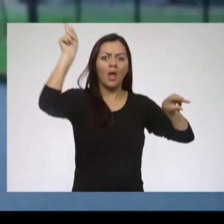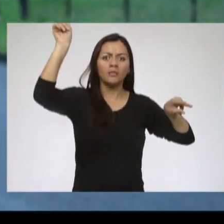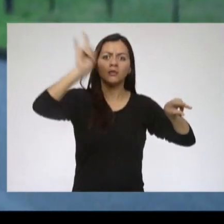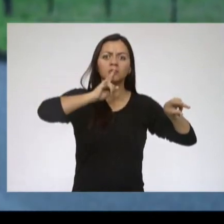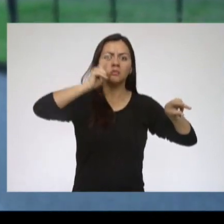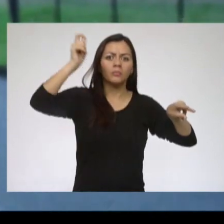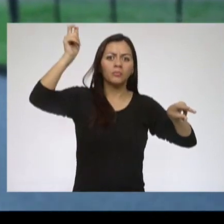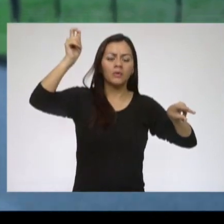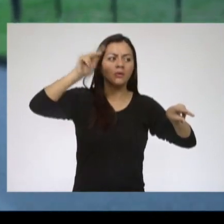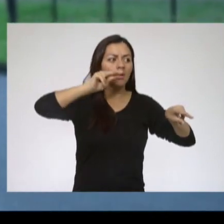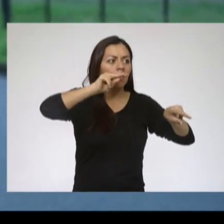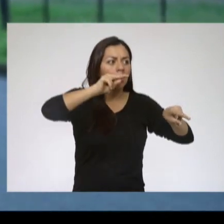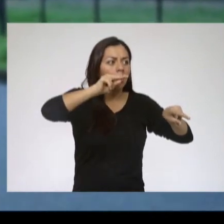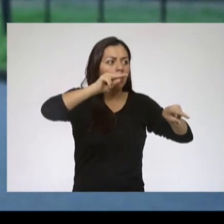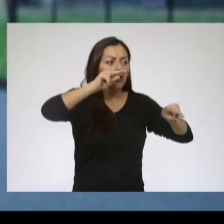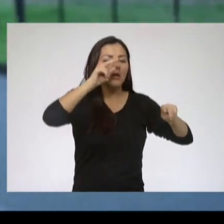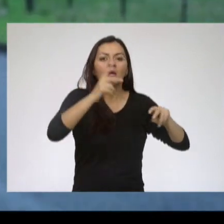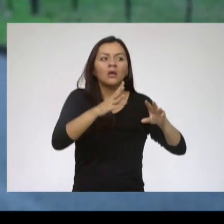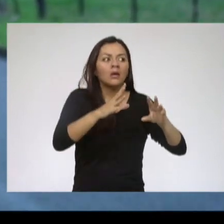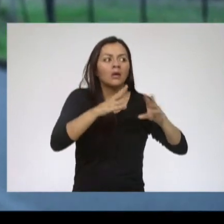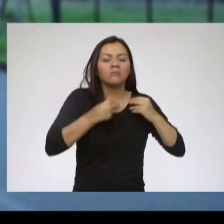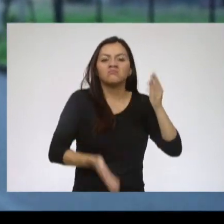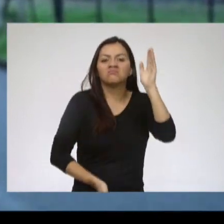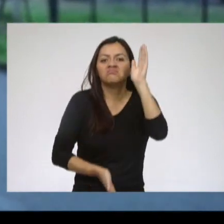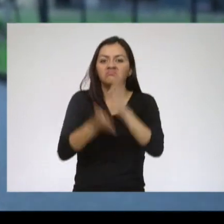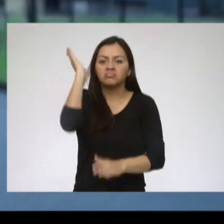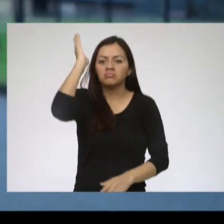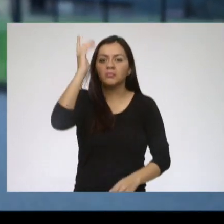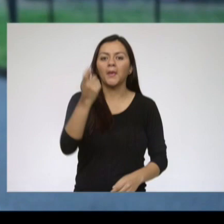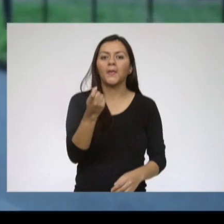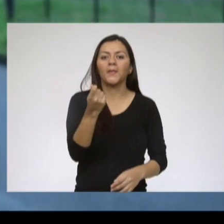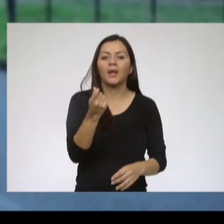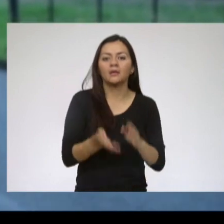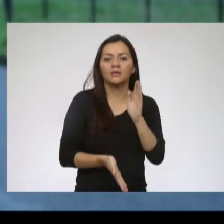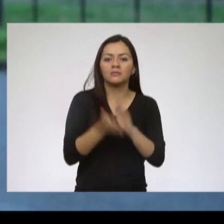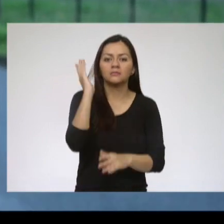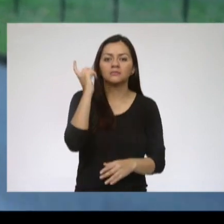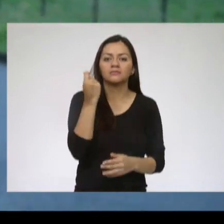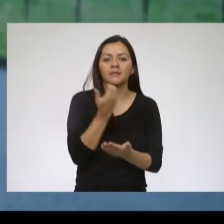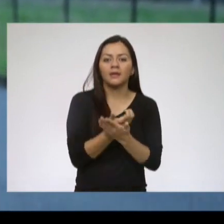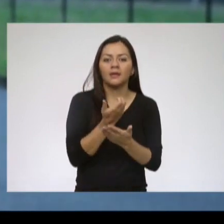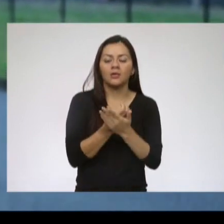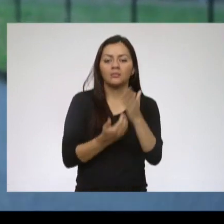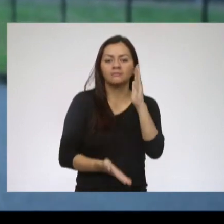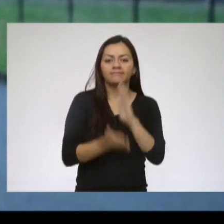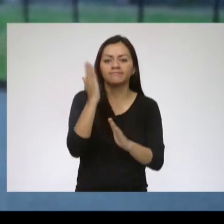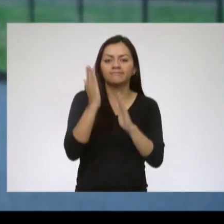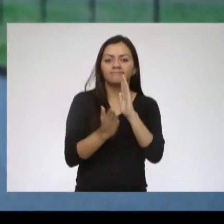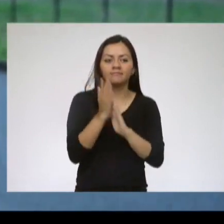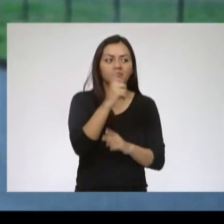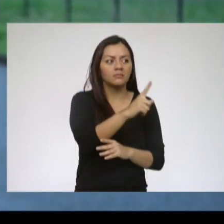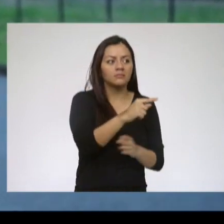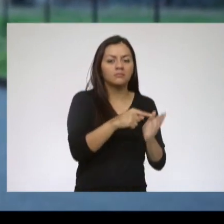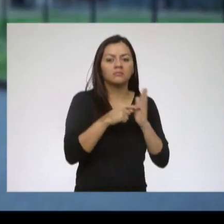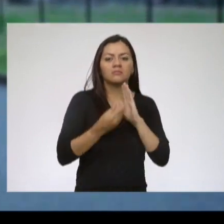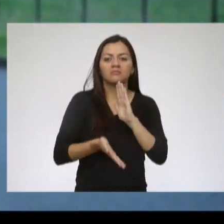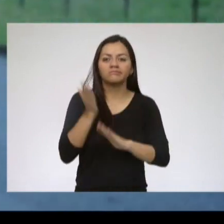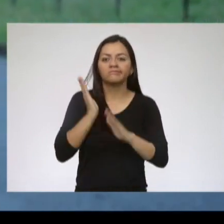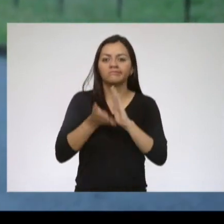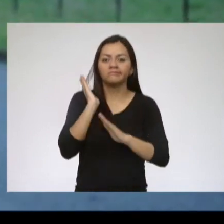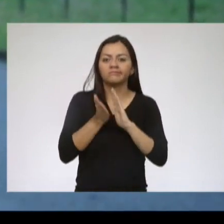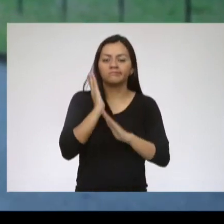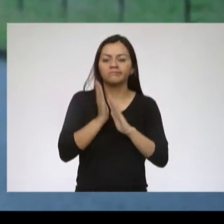en Estados Unidos, y cómo es, se fueron más por interés del dinero, por el nivel económico, entonces cogieron, pues, cómo es, y se